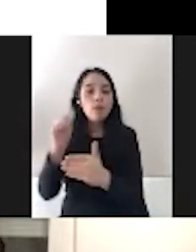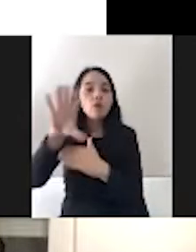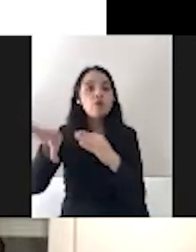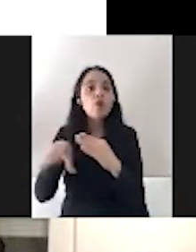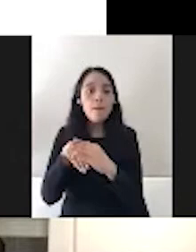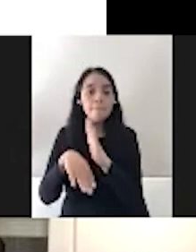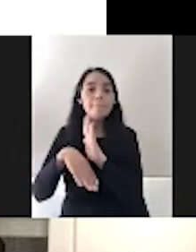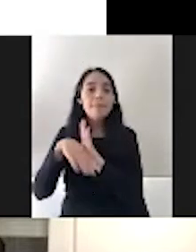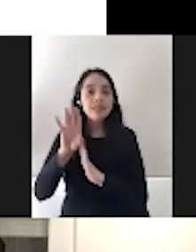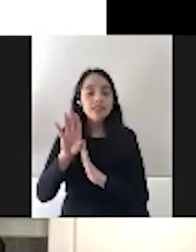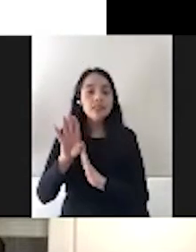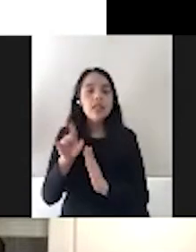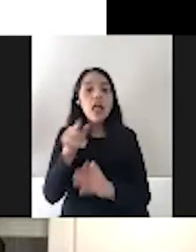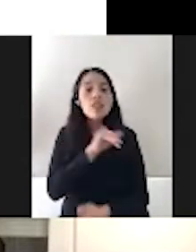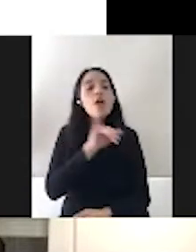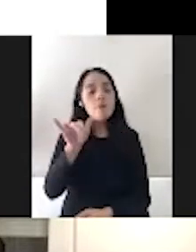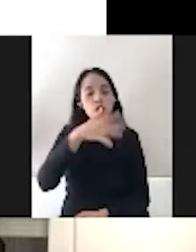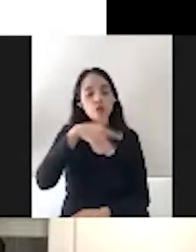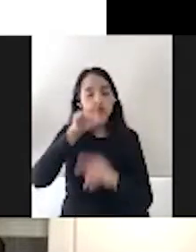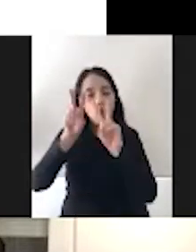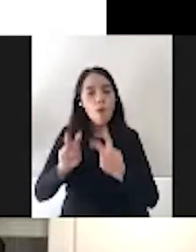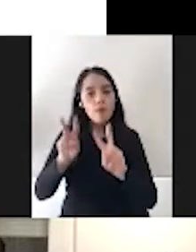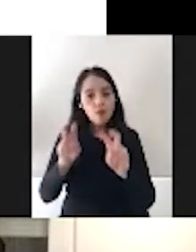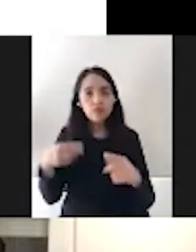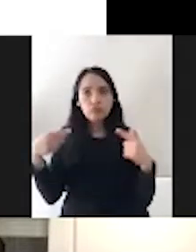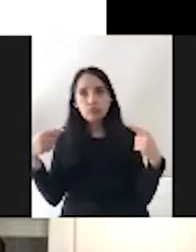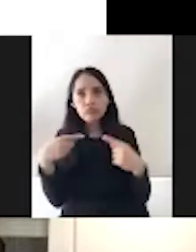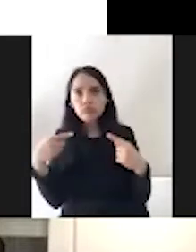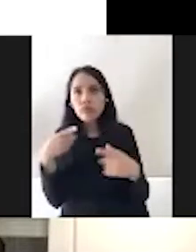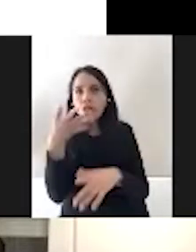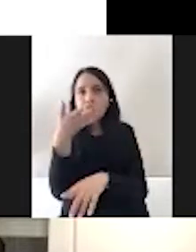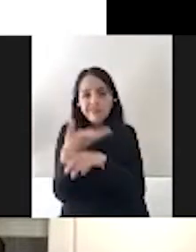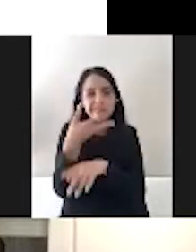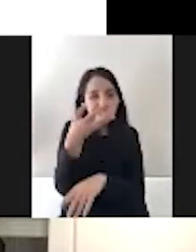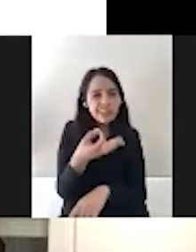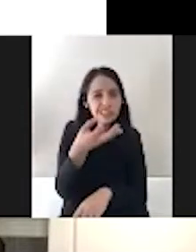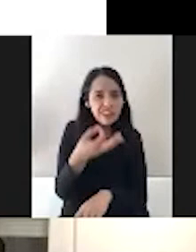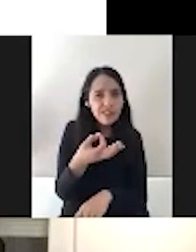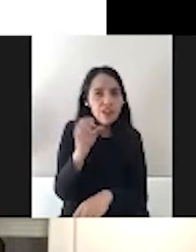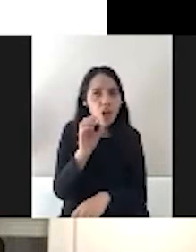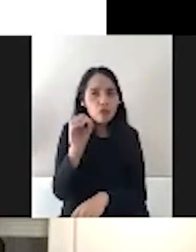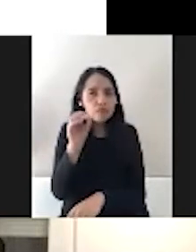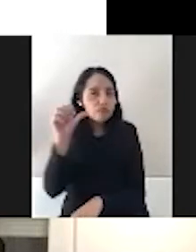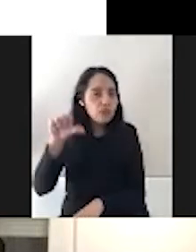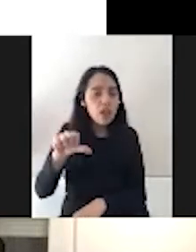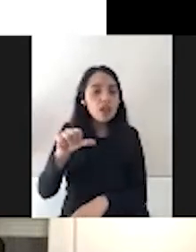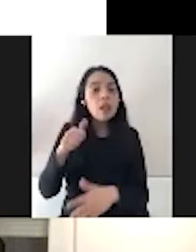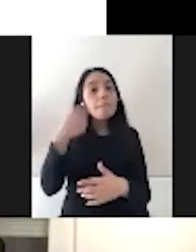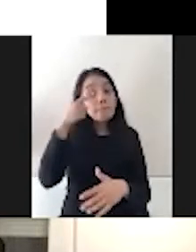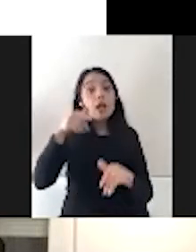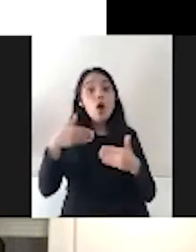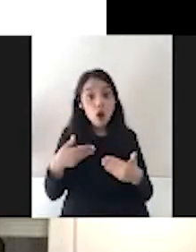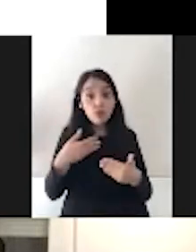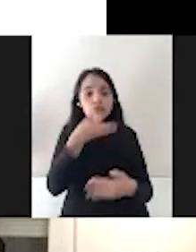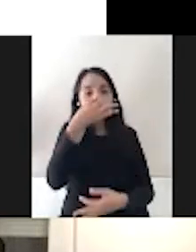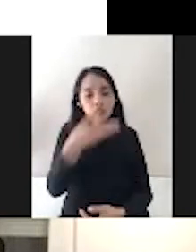Si bien ya después analizaremos y podemos debatir si realmente son idóneos o no son idóneos, pero debemos decir que sí ha estado buscando